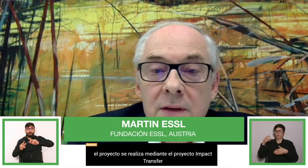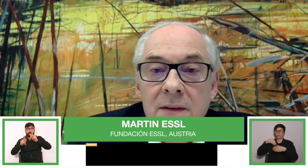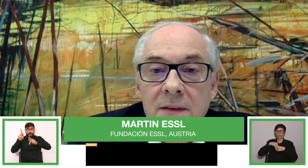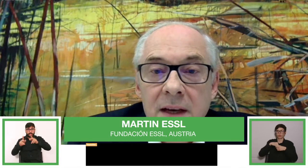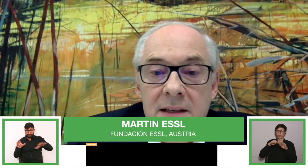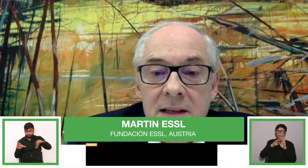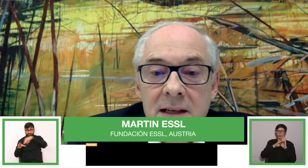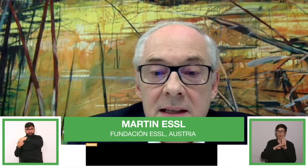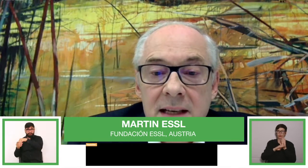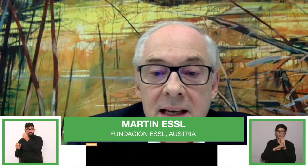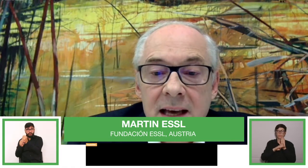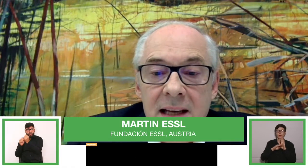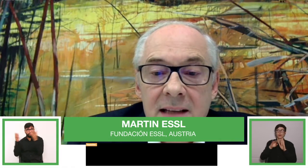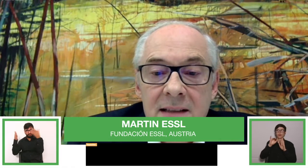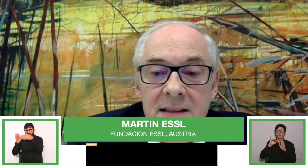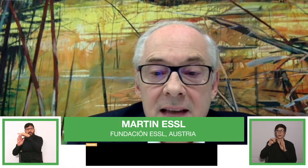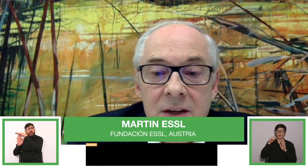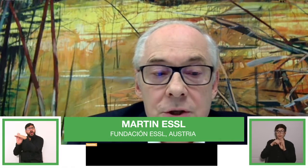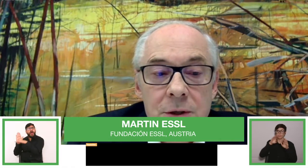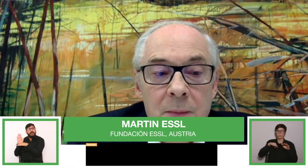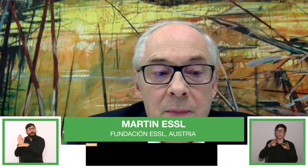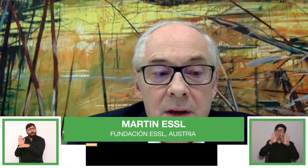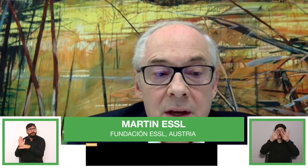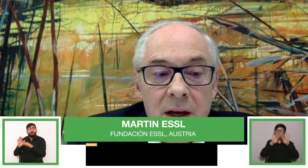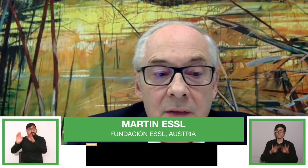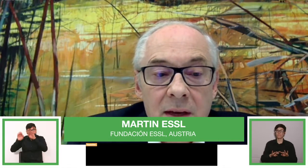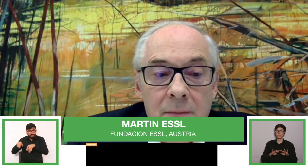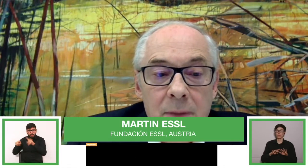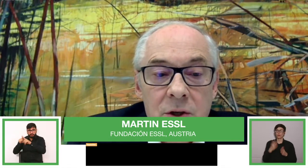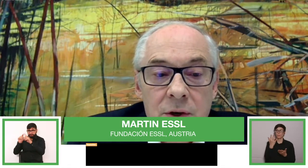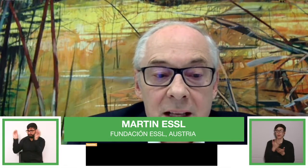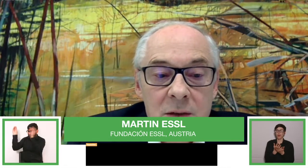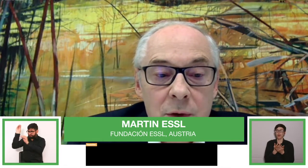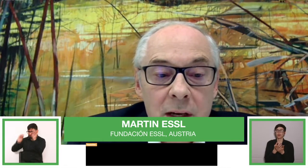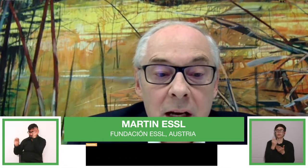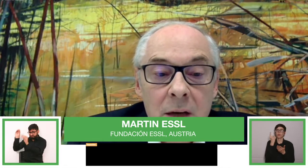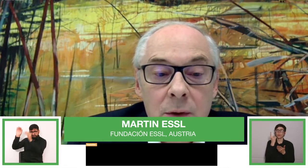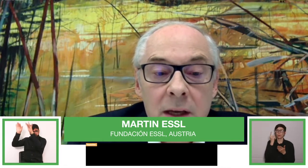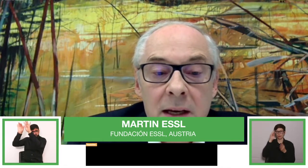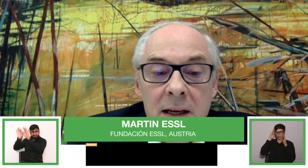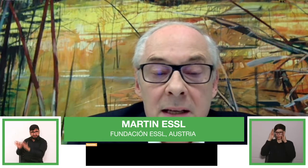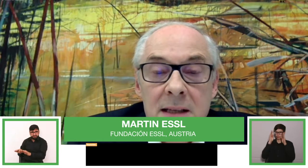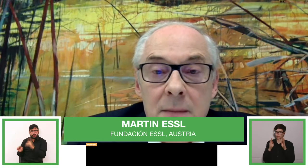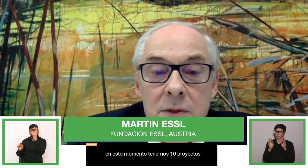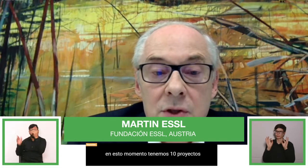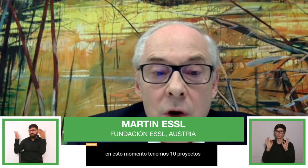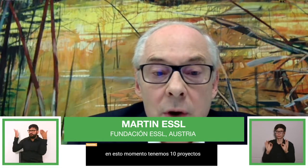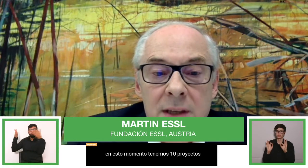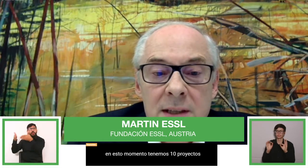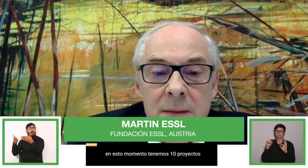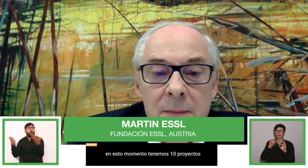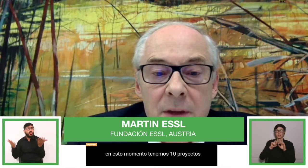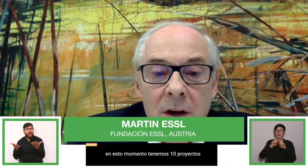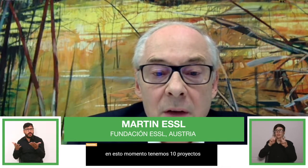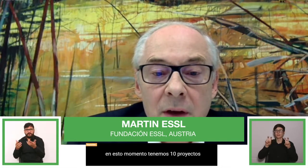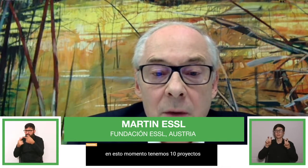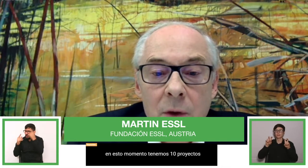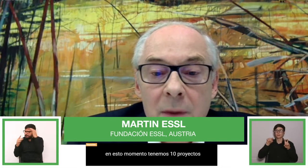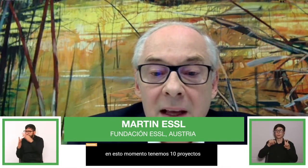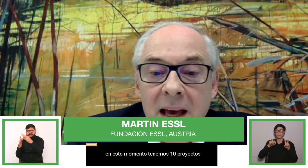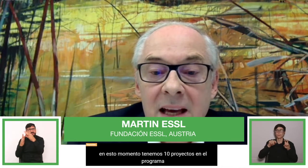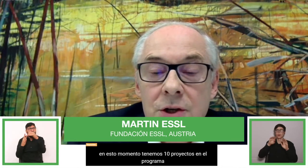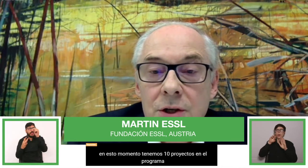Y en el informe Zero Project hay una sección dedicada al impact transfer, incluyendo